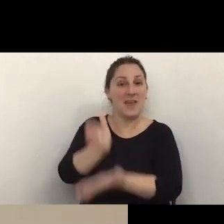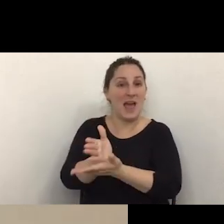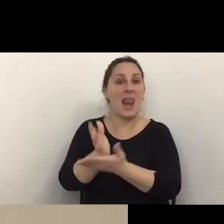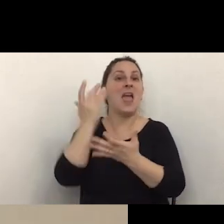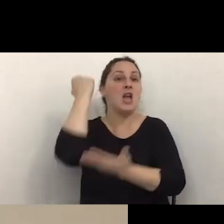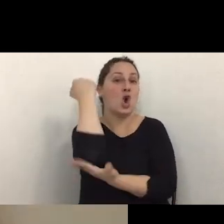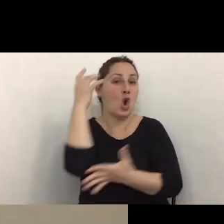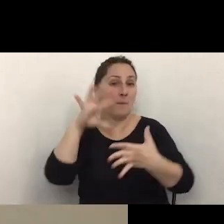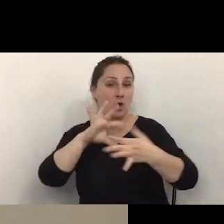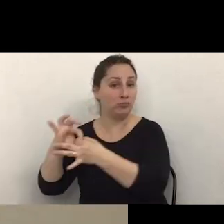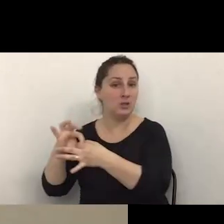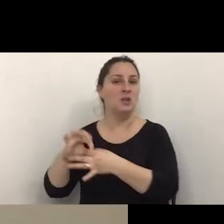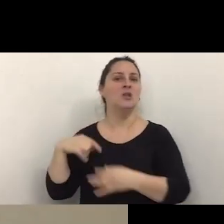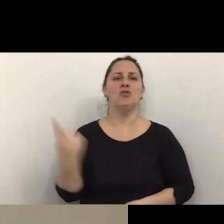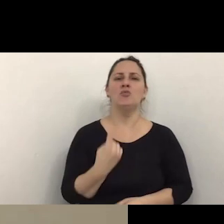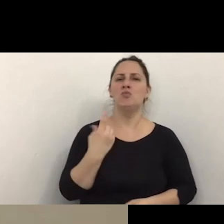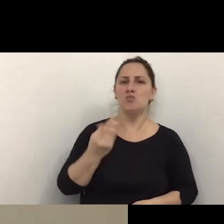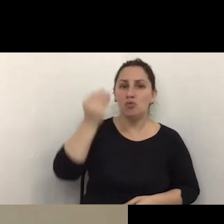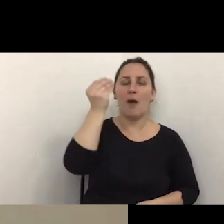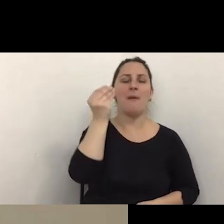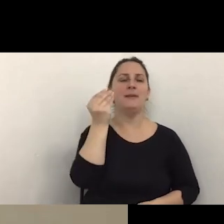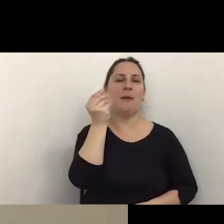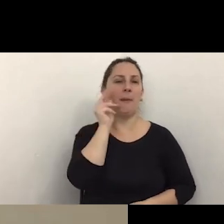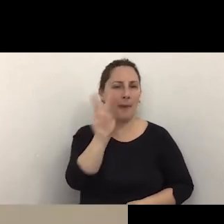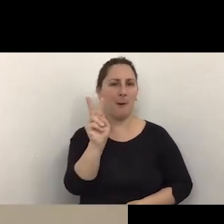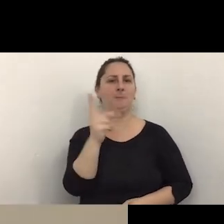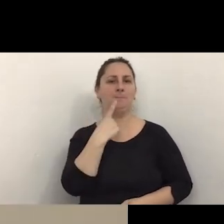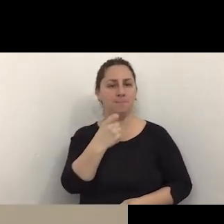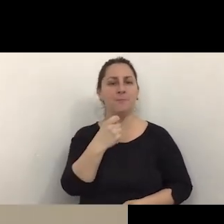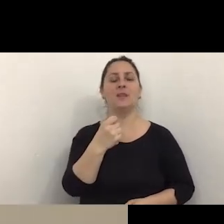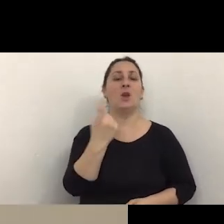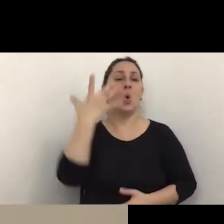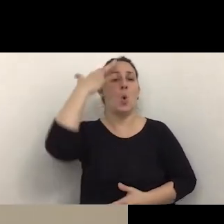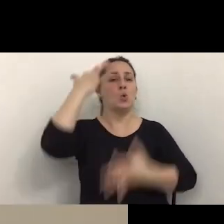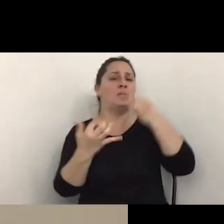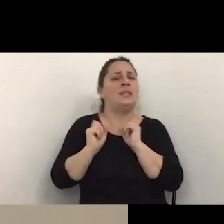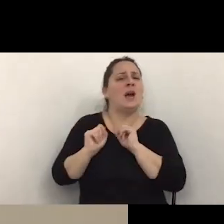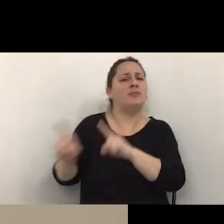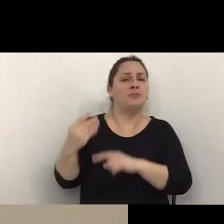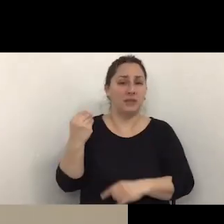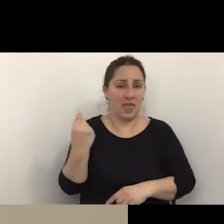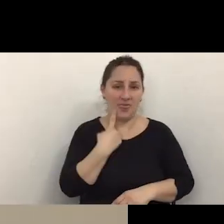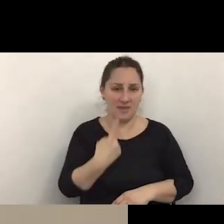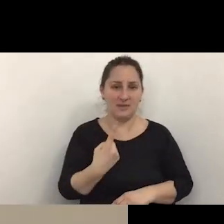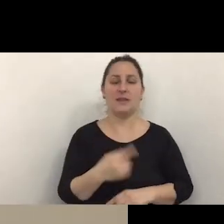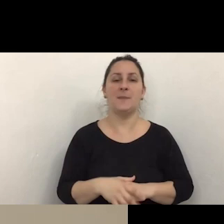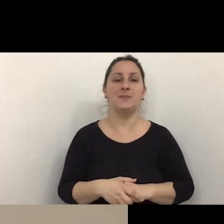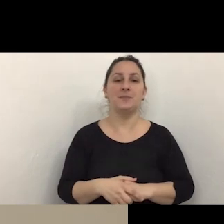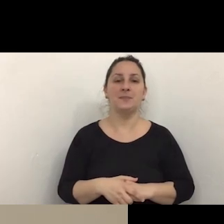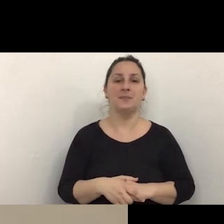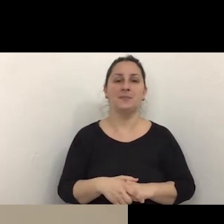económico, muchas veces lo que hace la justicia es decir, bueno, no